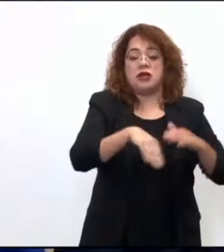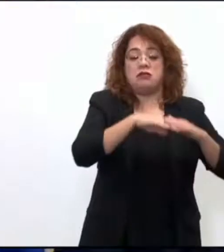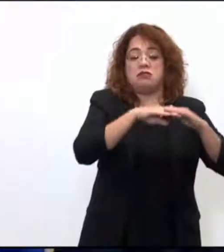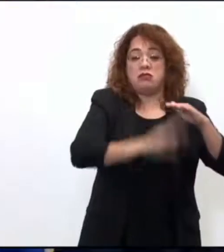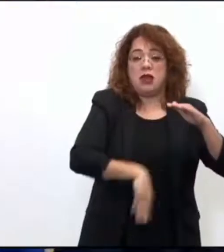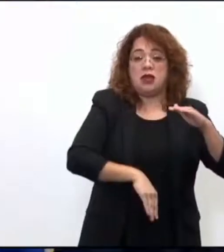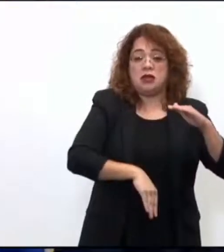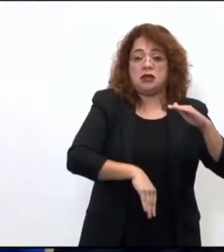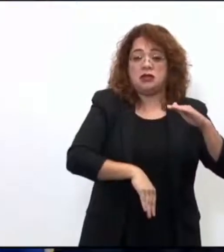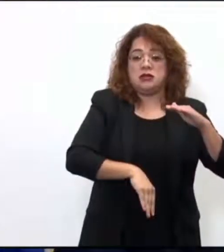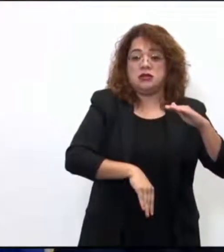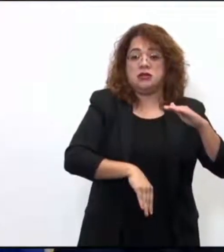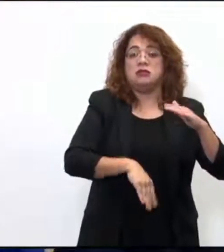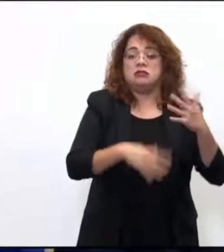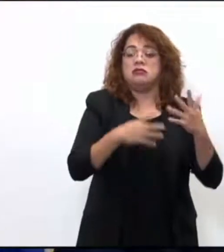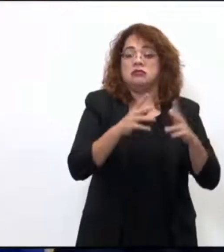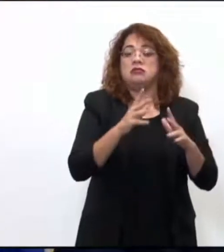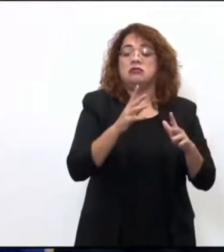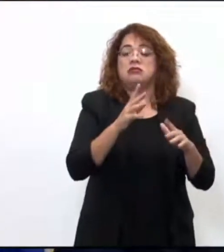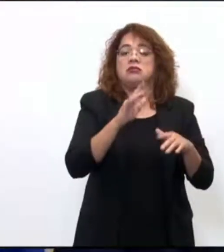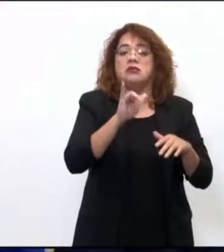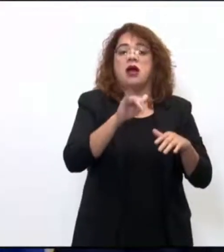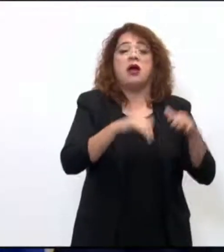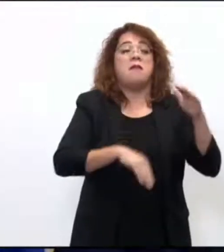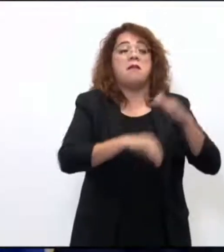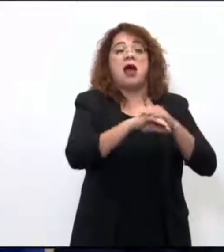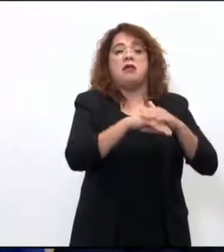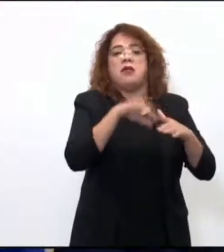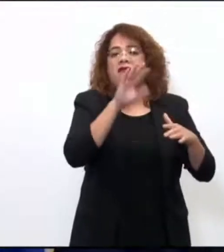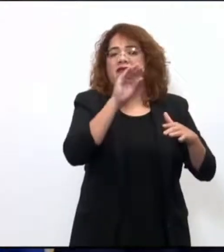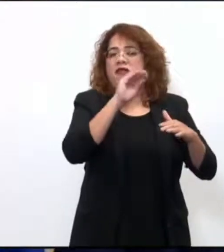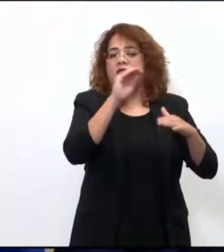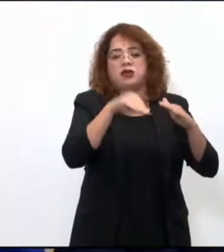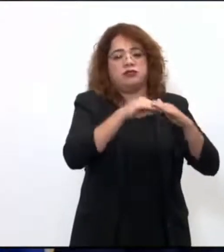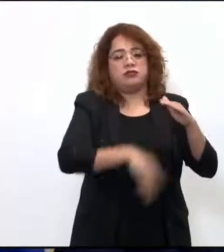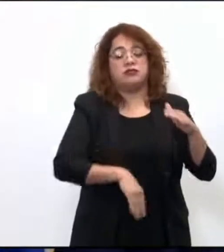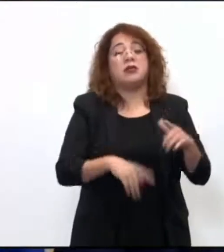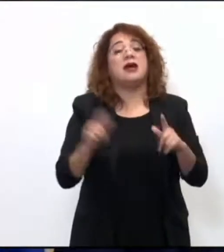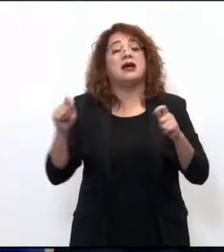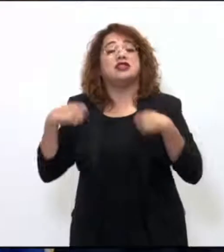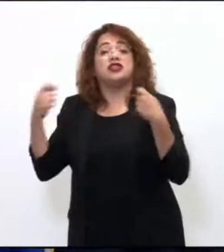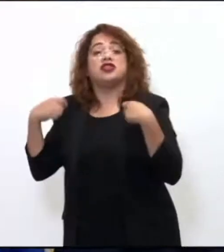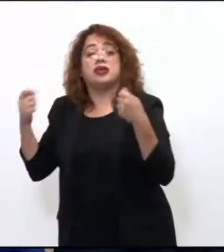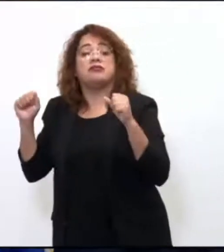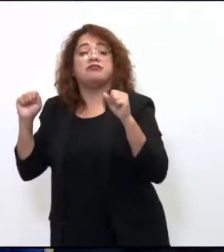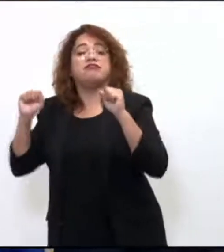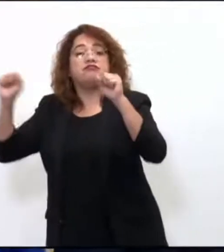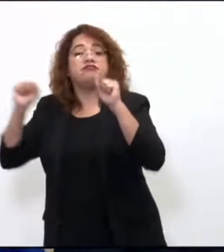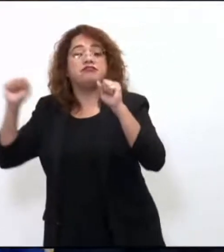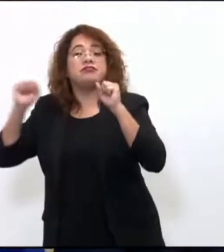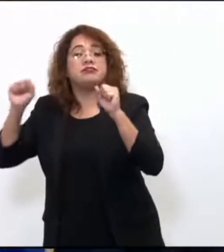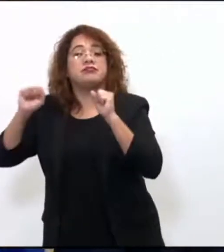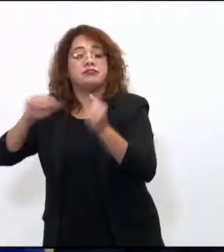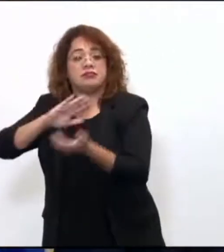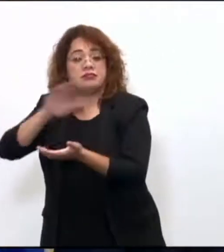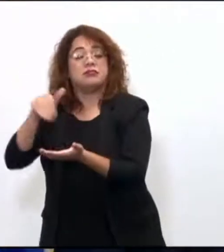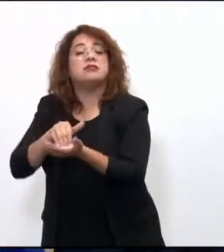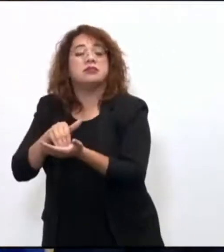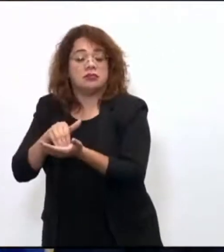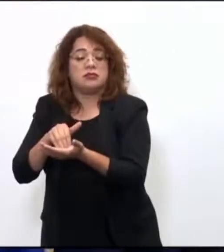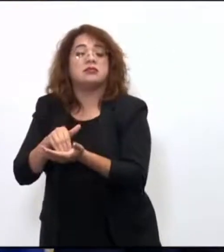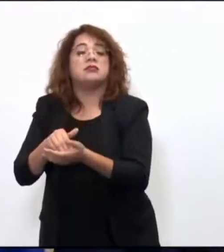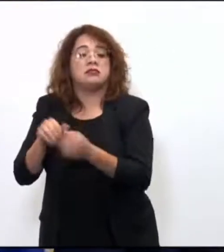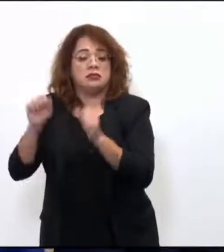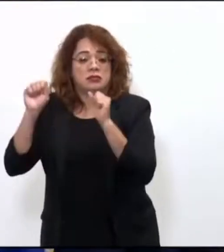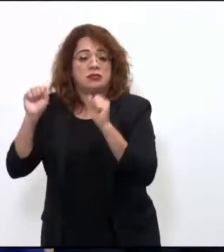50% de la ocupación máxima. Los gimnasios y los centros de fitness